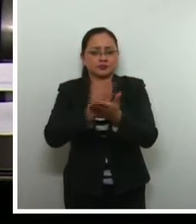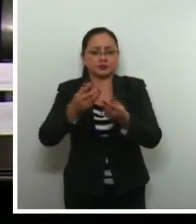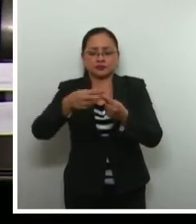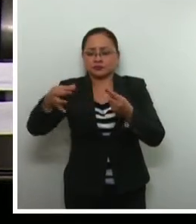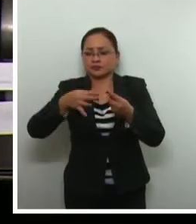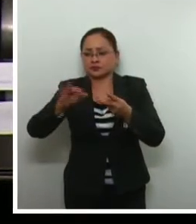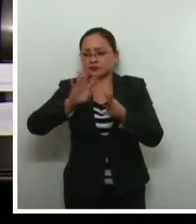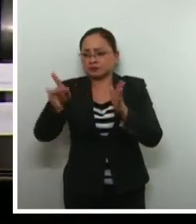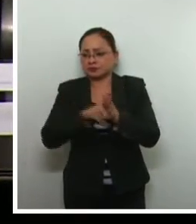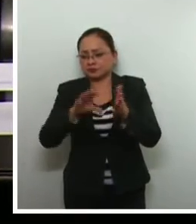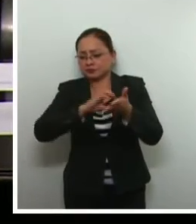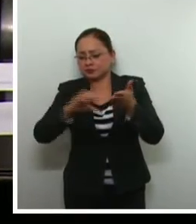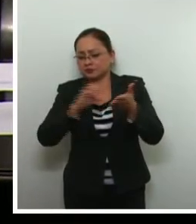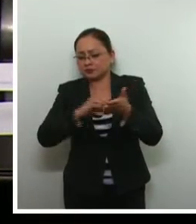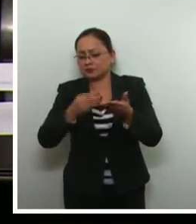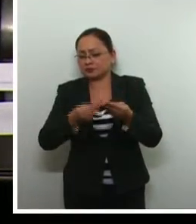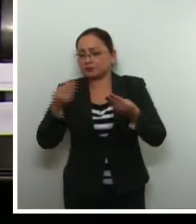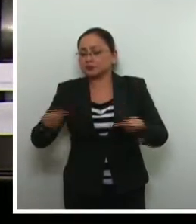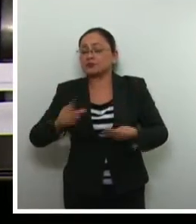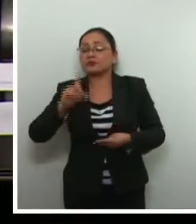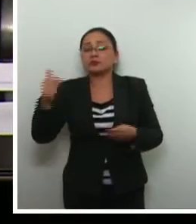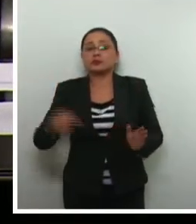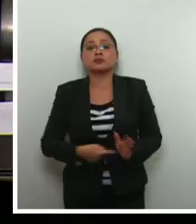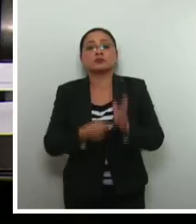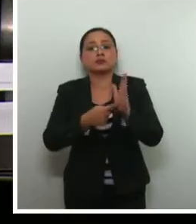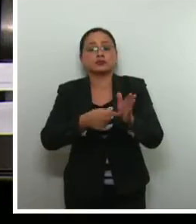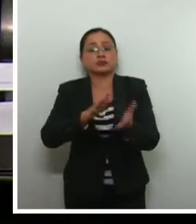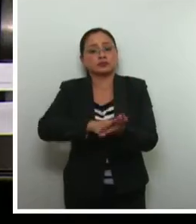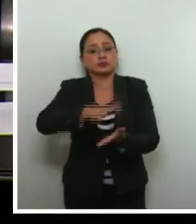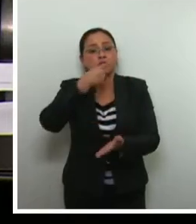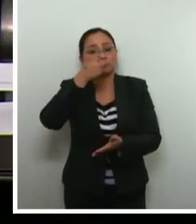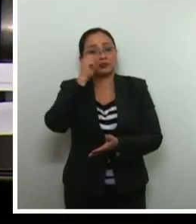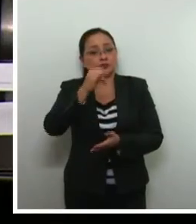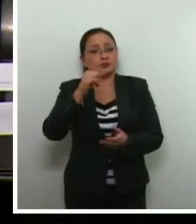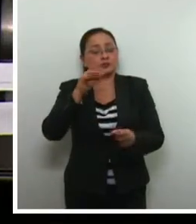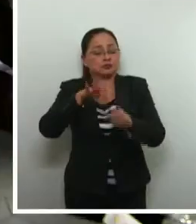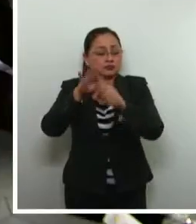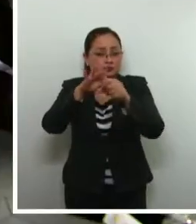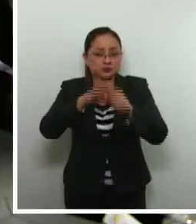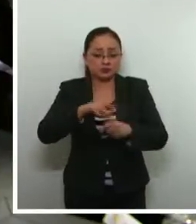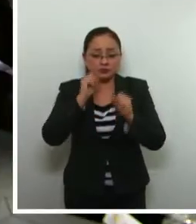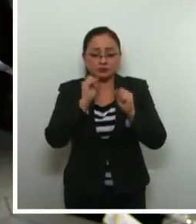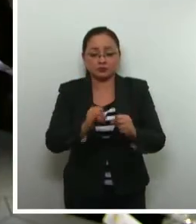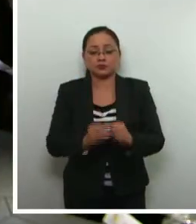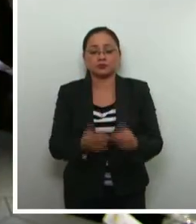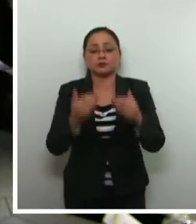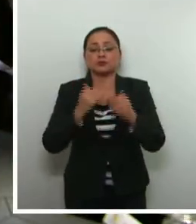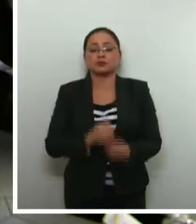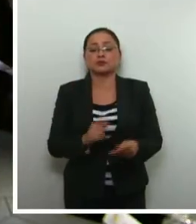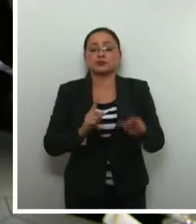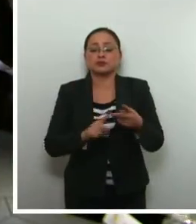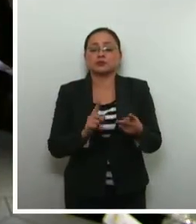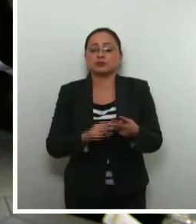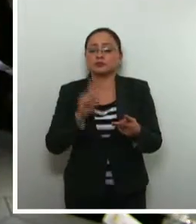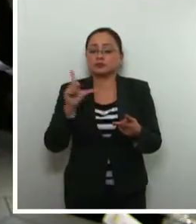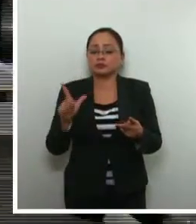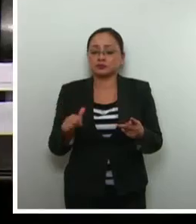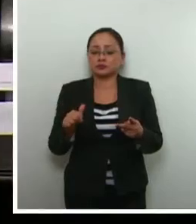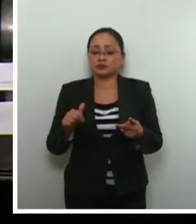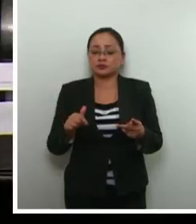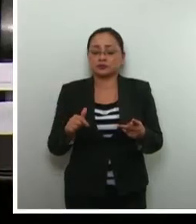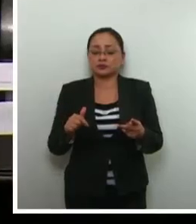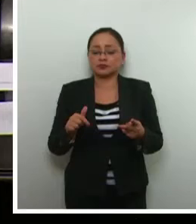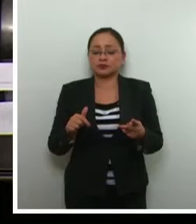del texto que después fue votado por mayoría calificada. En segundo lugar,